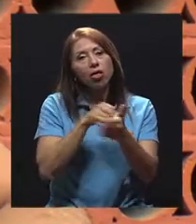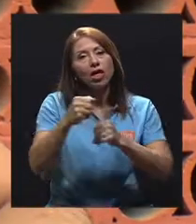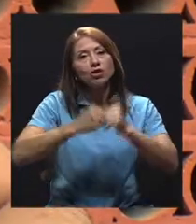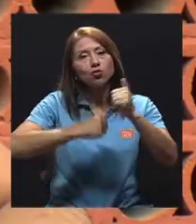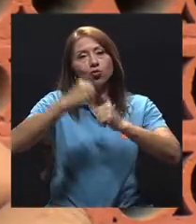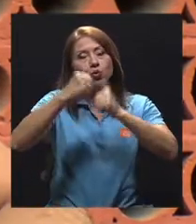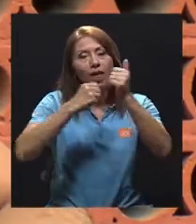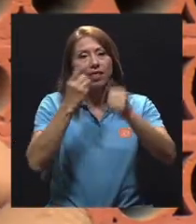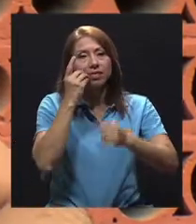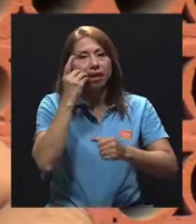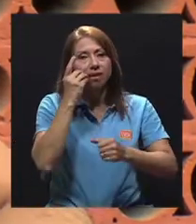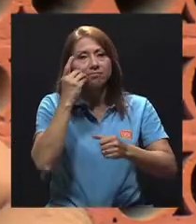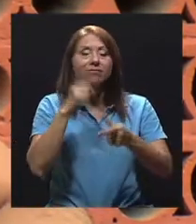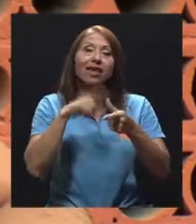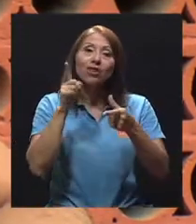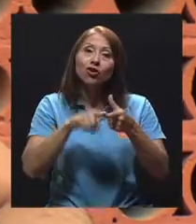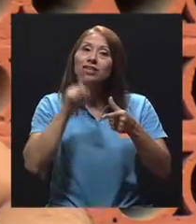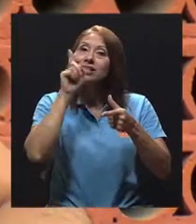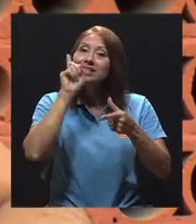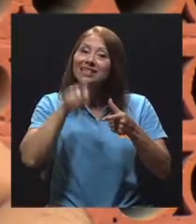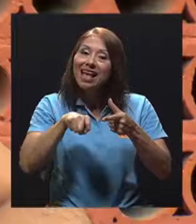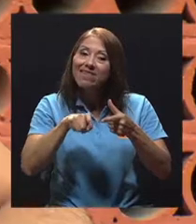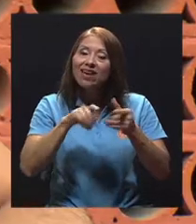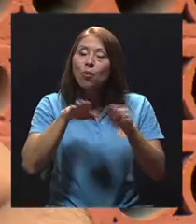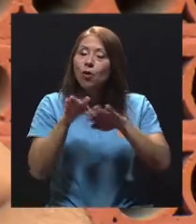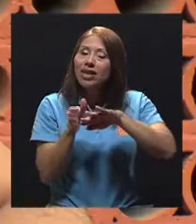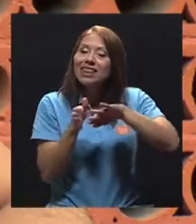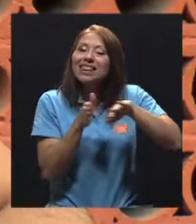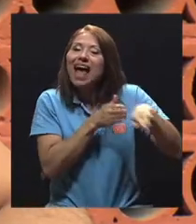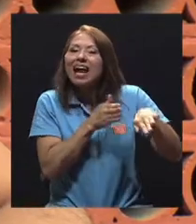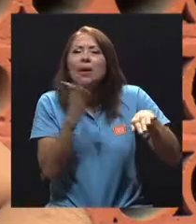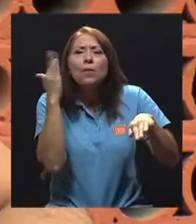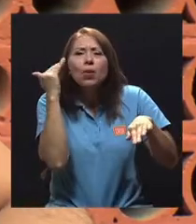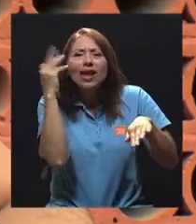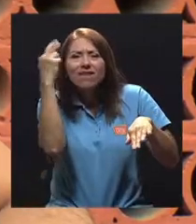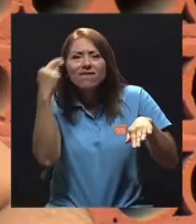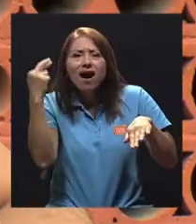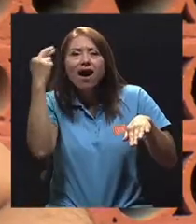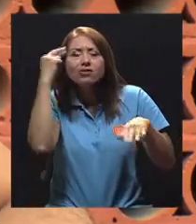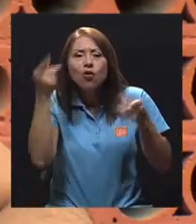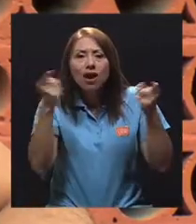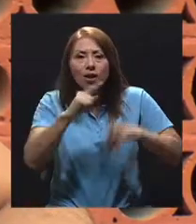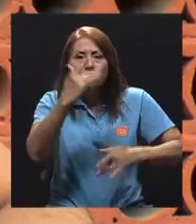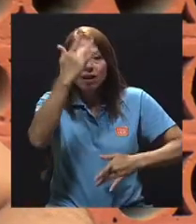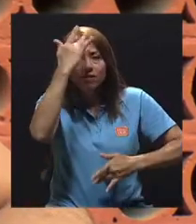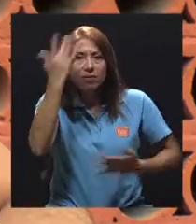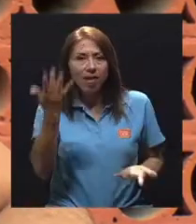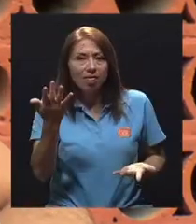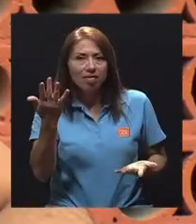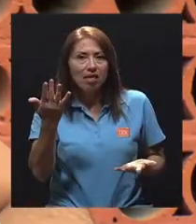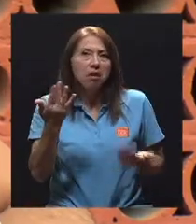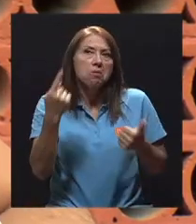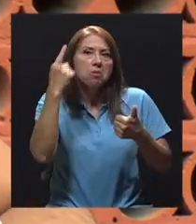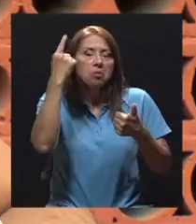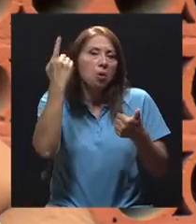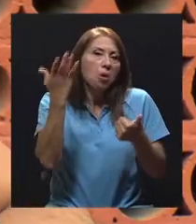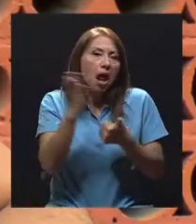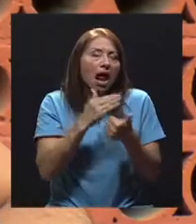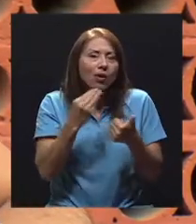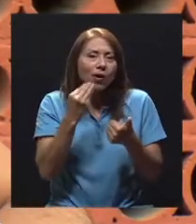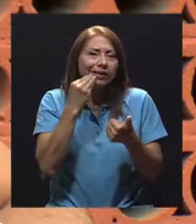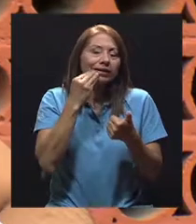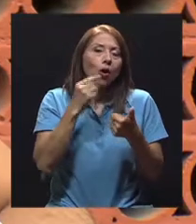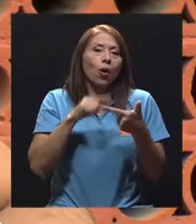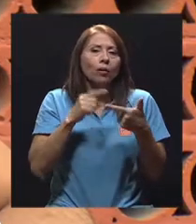dental, ¿verdad? Entonces, sí hay que quitar el factor etiológico de la enfermedad o lo que está causando la enfermedad en este momento, ya sea por